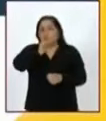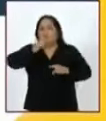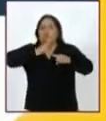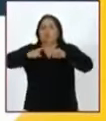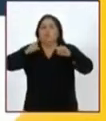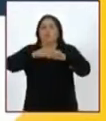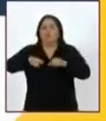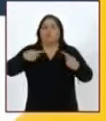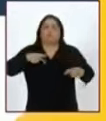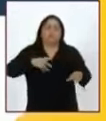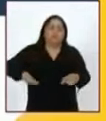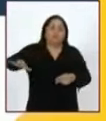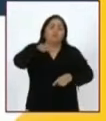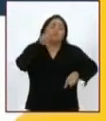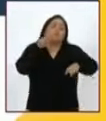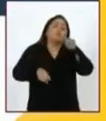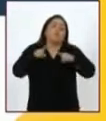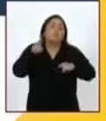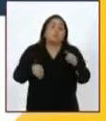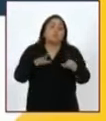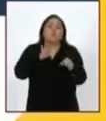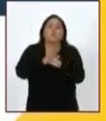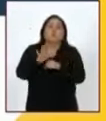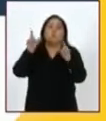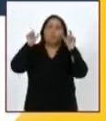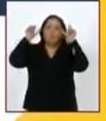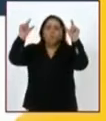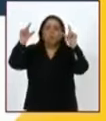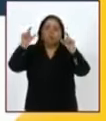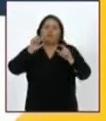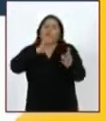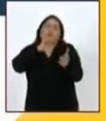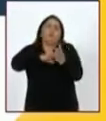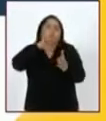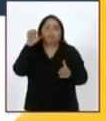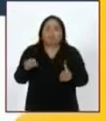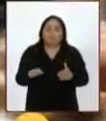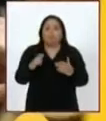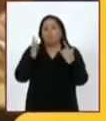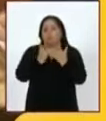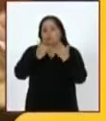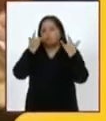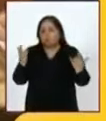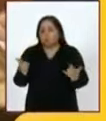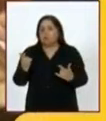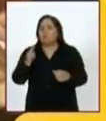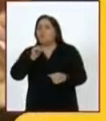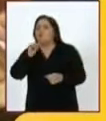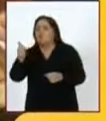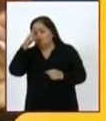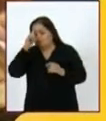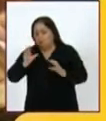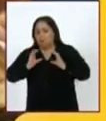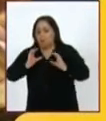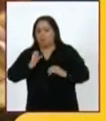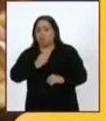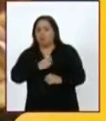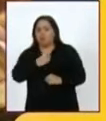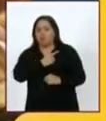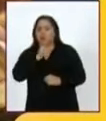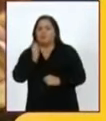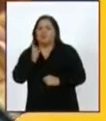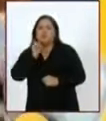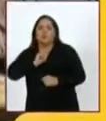diferentes públicos dependiendo de la temática a tratar. Por ejemplo, historietas dirigidas al cuidado de la salud de la